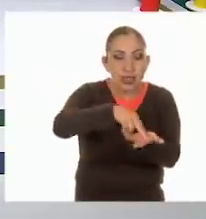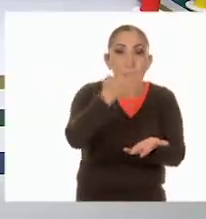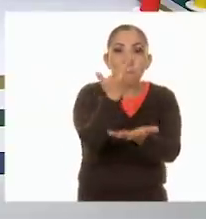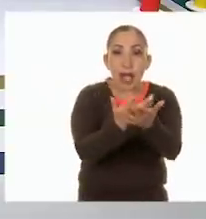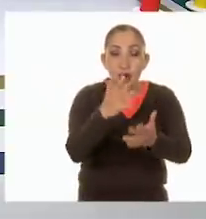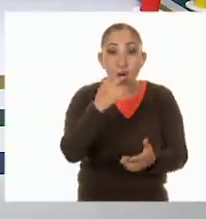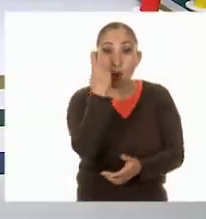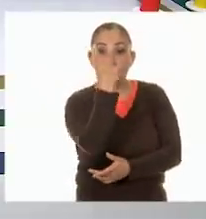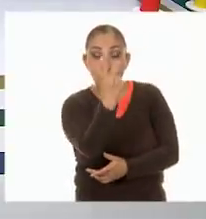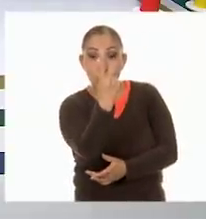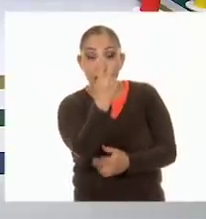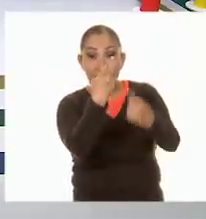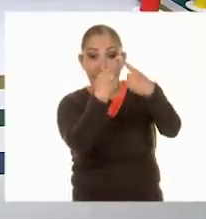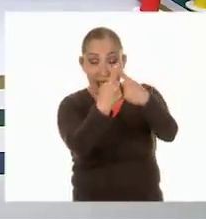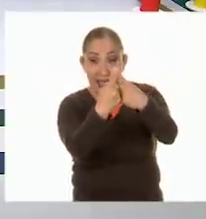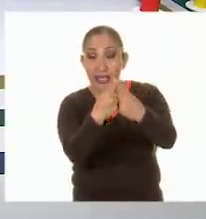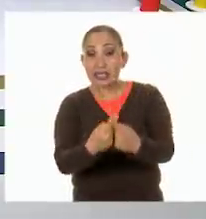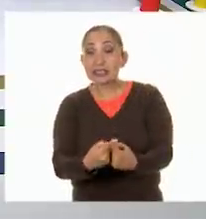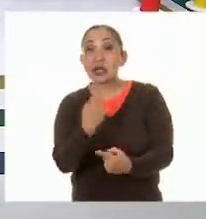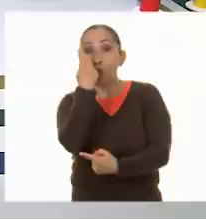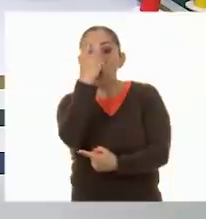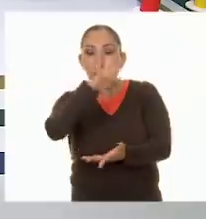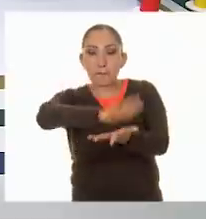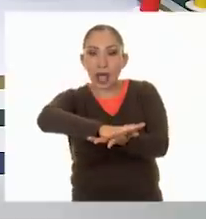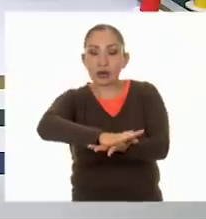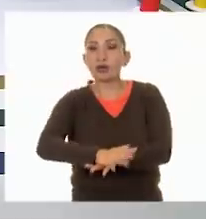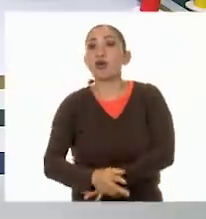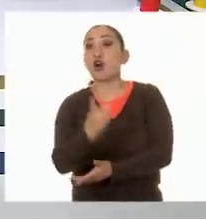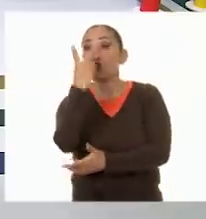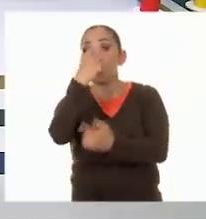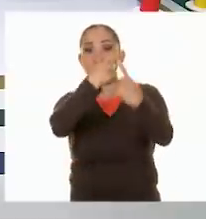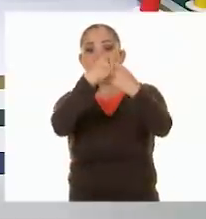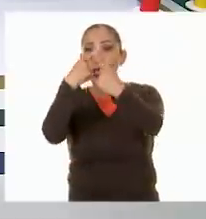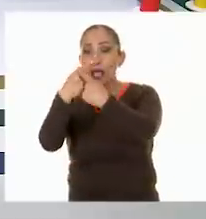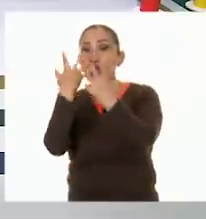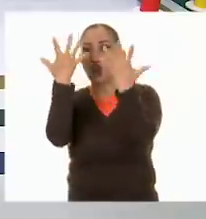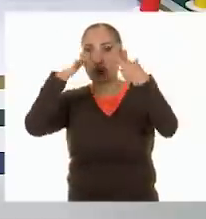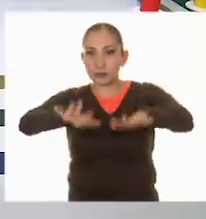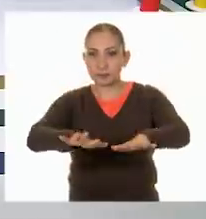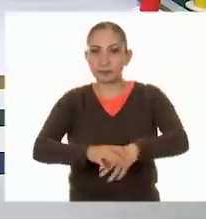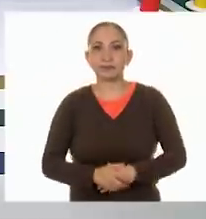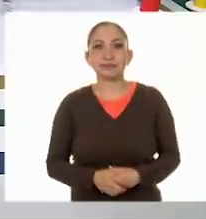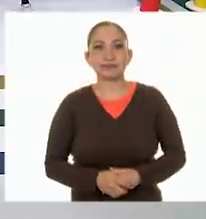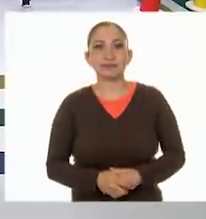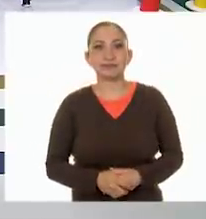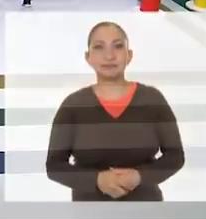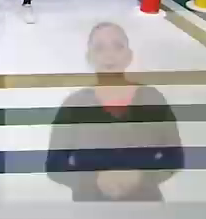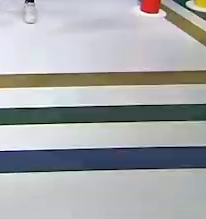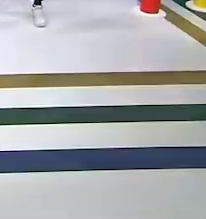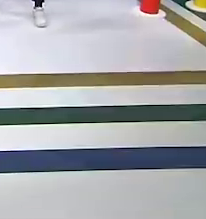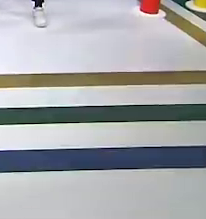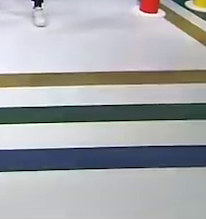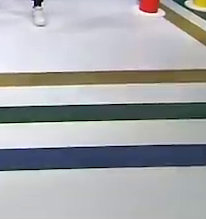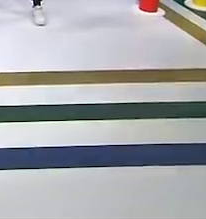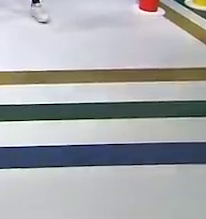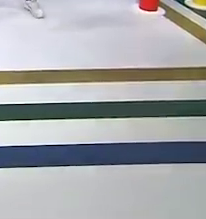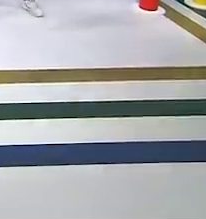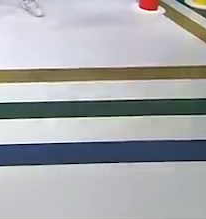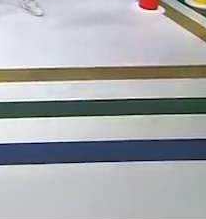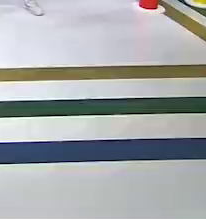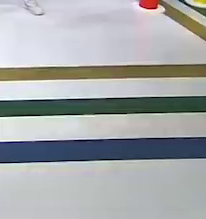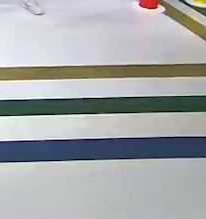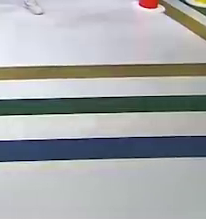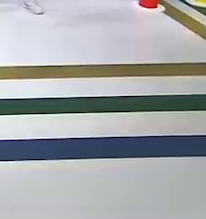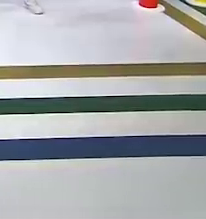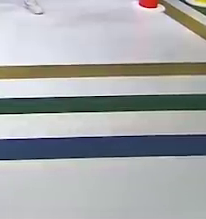Si es una X, es una. Si son dos, son dos. Muy bien. Empezamos. La percusión es...